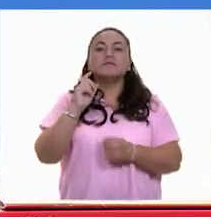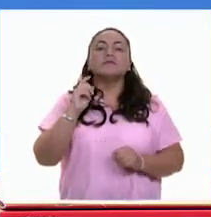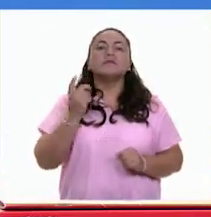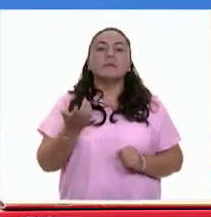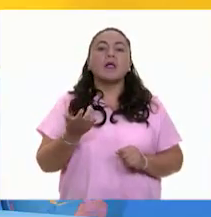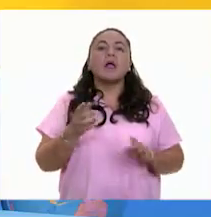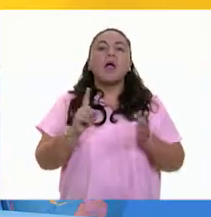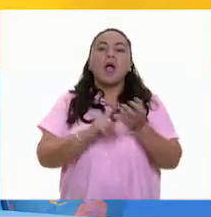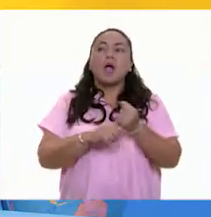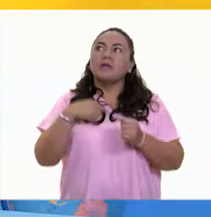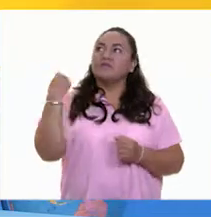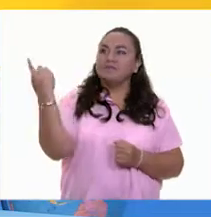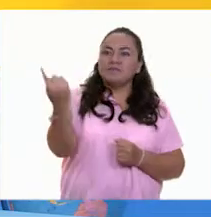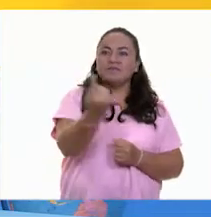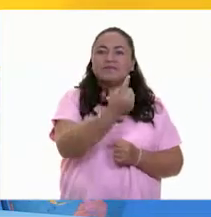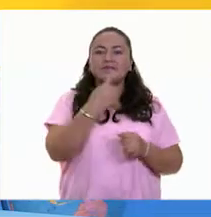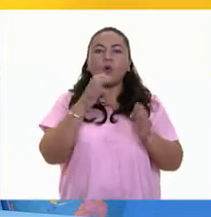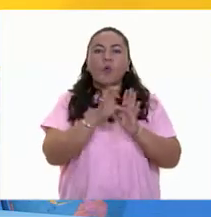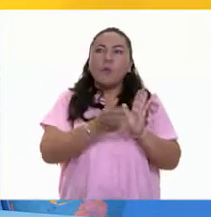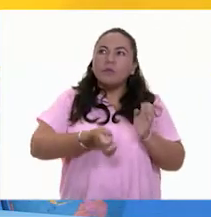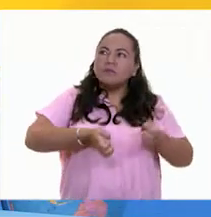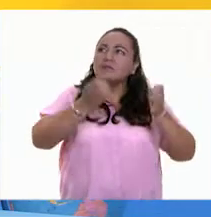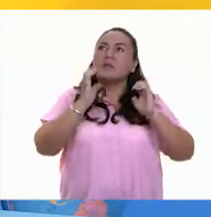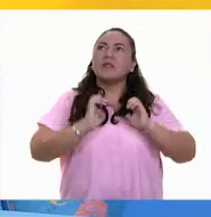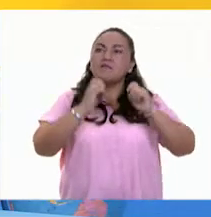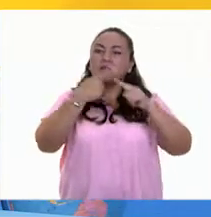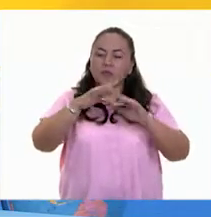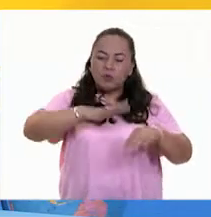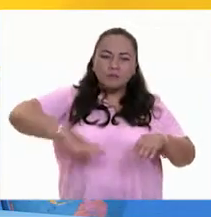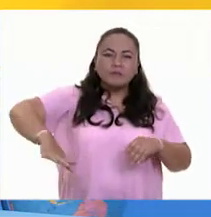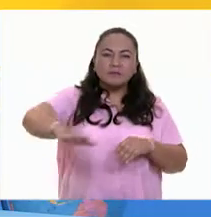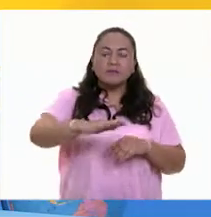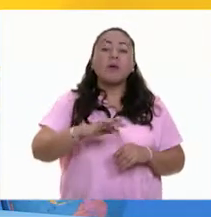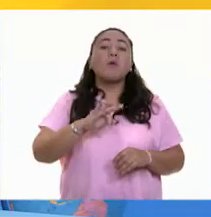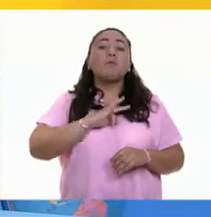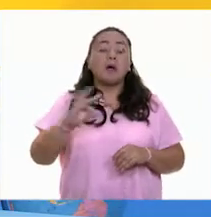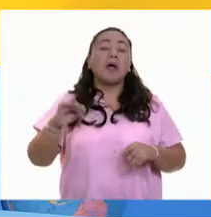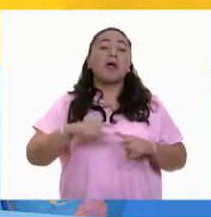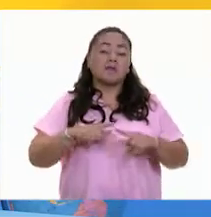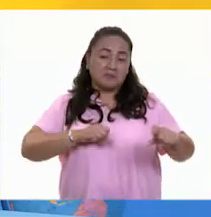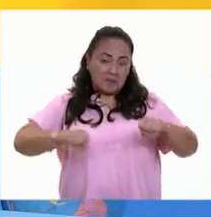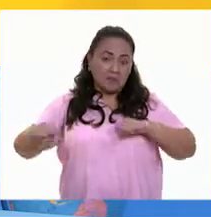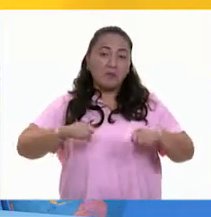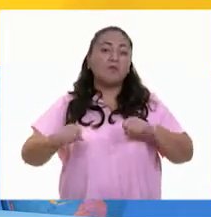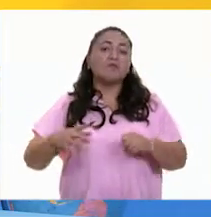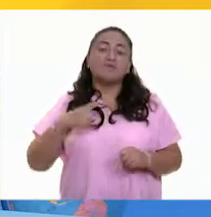bien. También son muchos fenómenos como terremotos, ¿sí? ciclones,